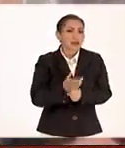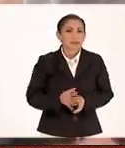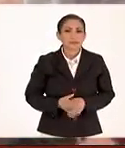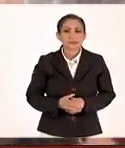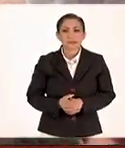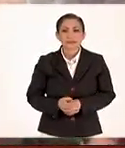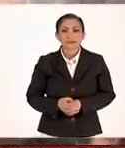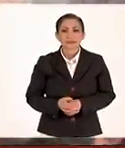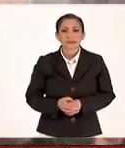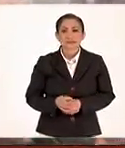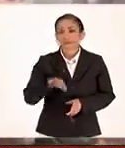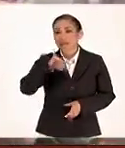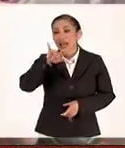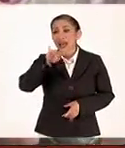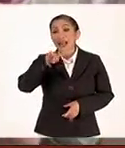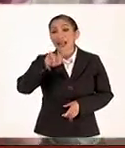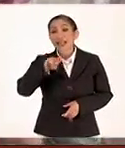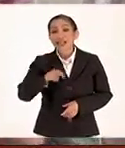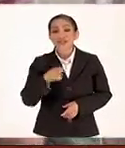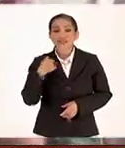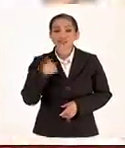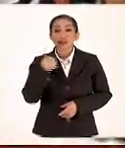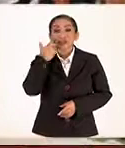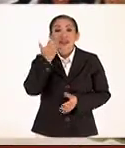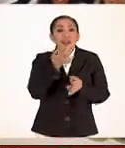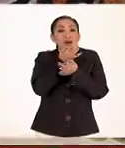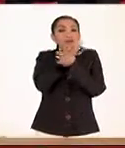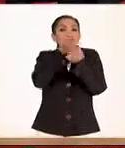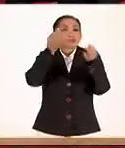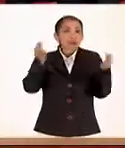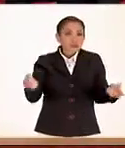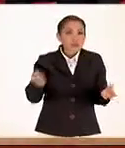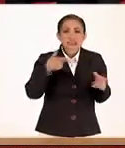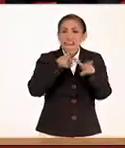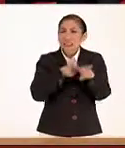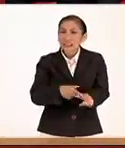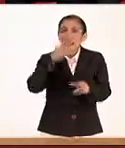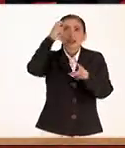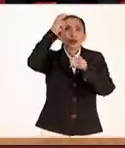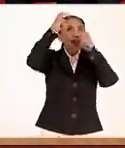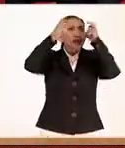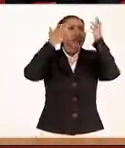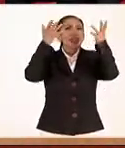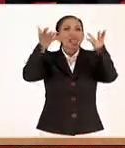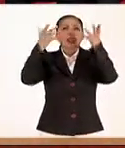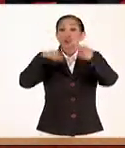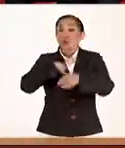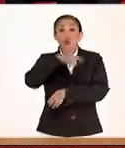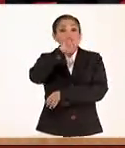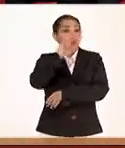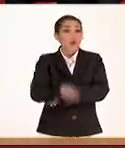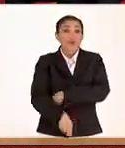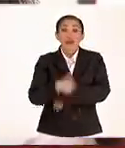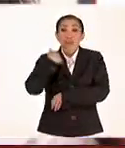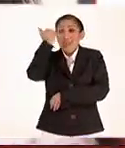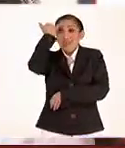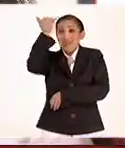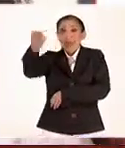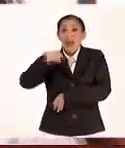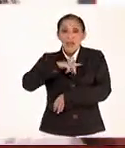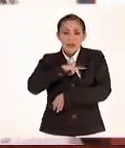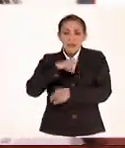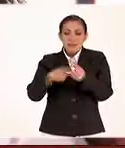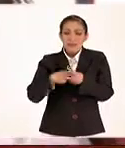yo yo les quiero decir que pues sigan sus sueños porque yo nunca me imaginé a mí las